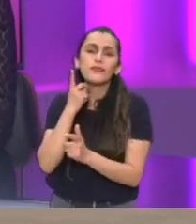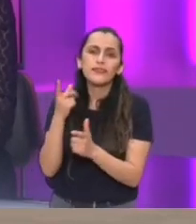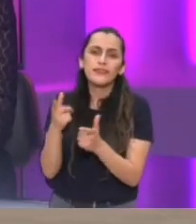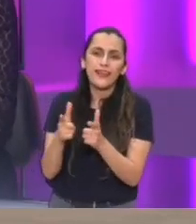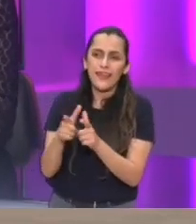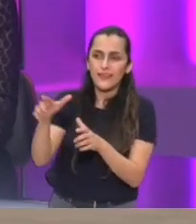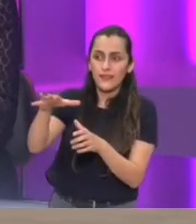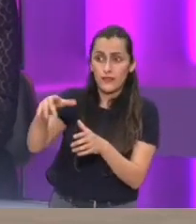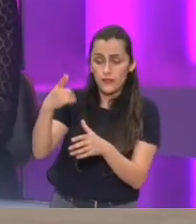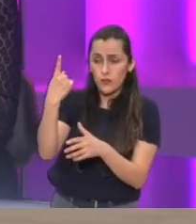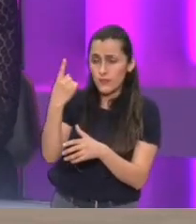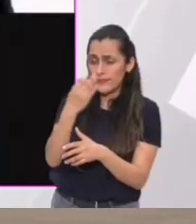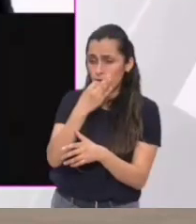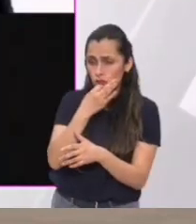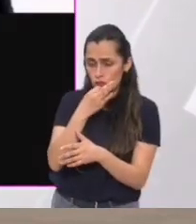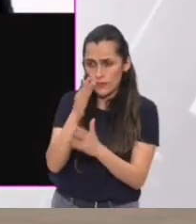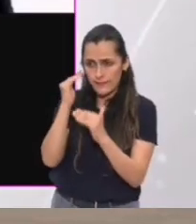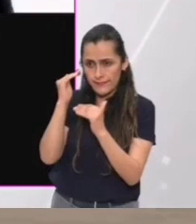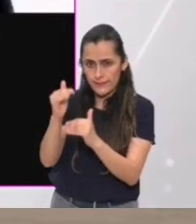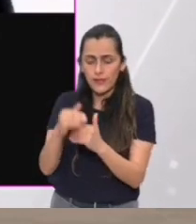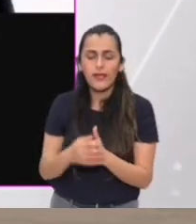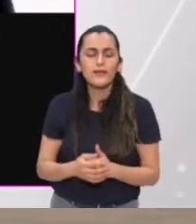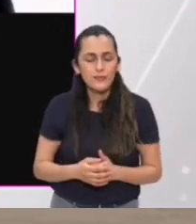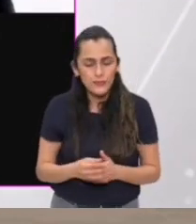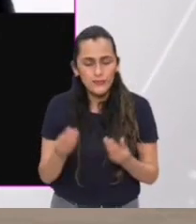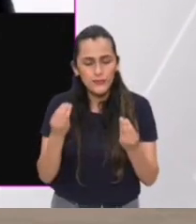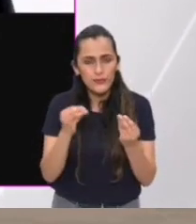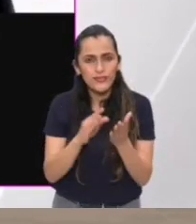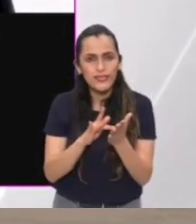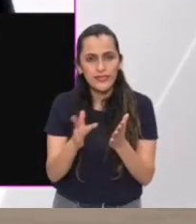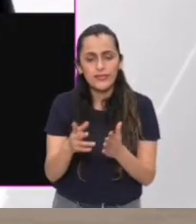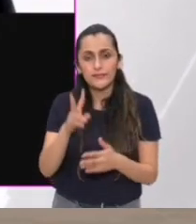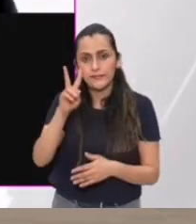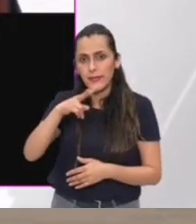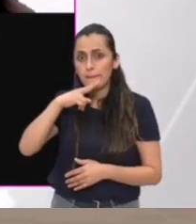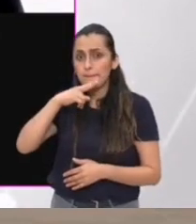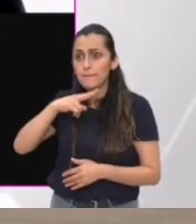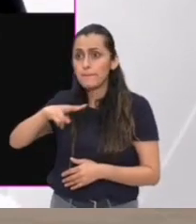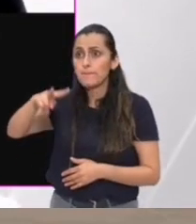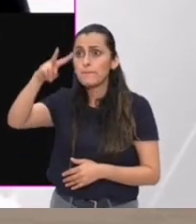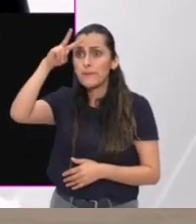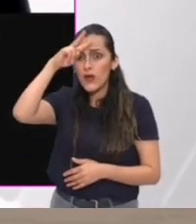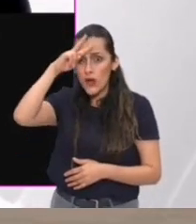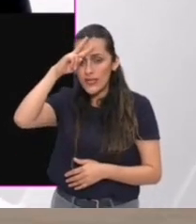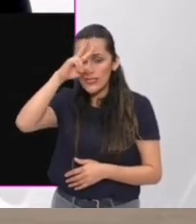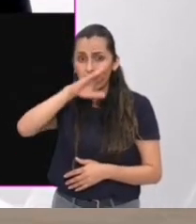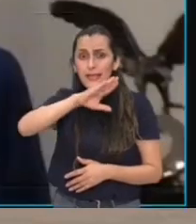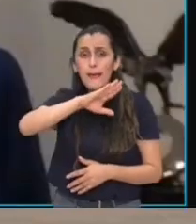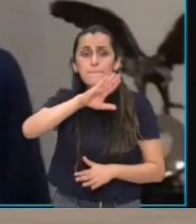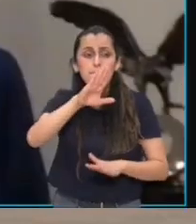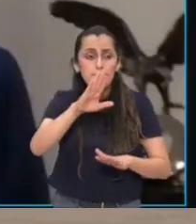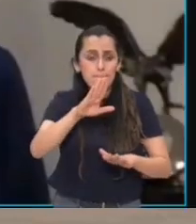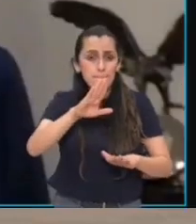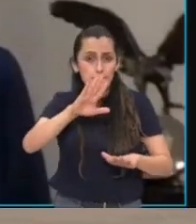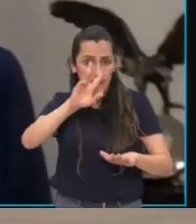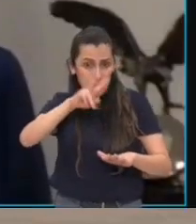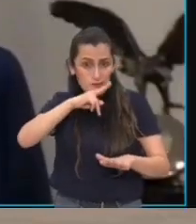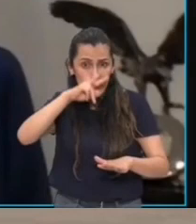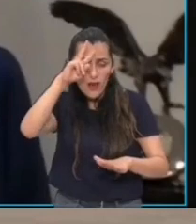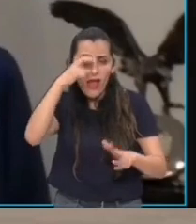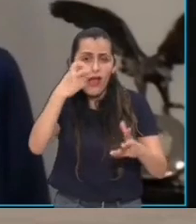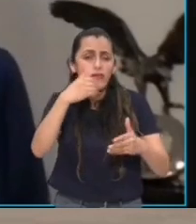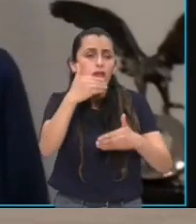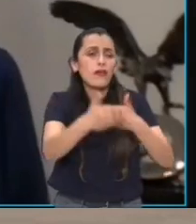Hasta por un minuto, por favor. Muchas gracias. La ignorancia mata, Morena mata, y también los partidos simbiontes, como